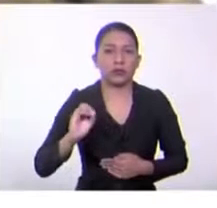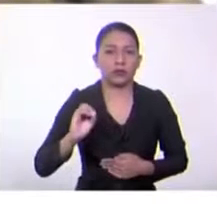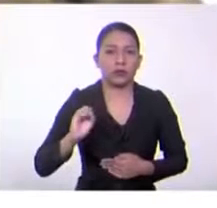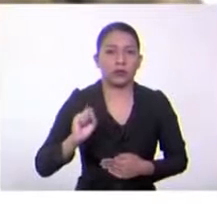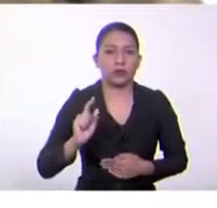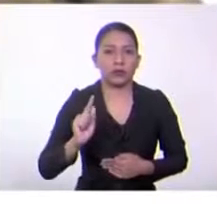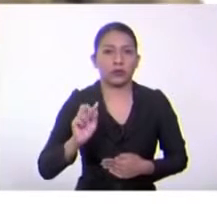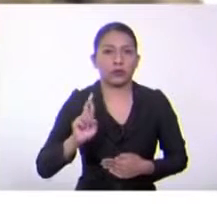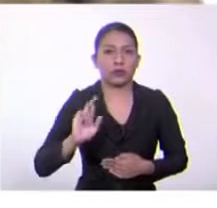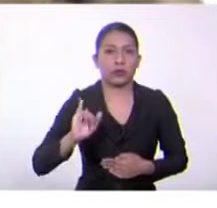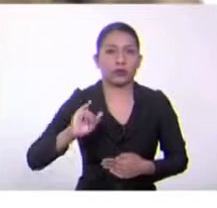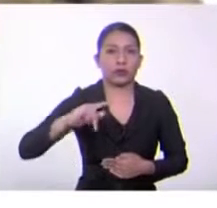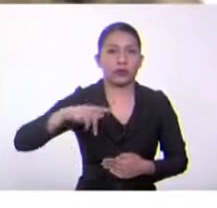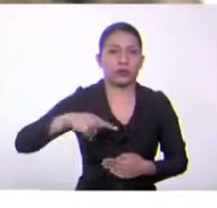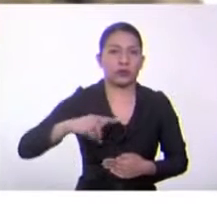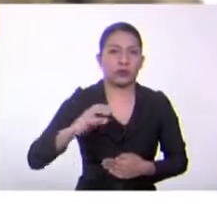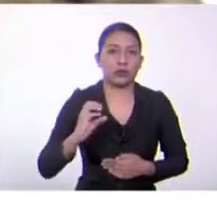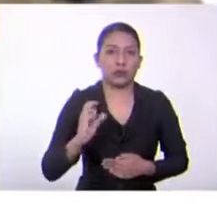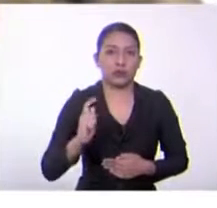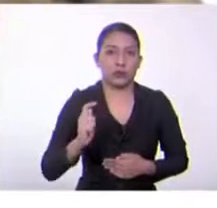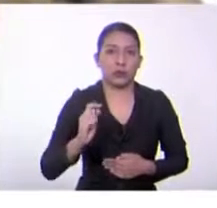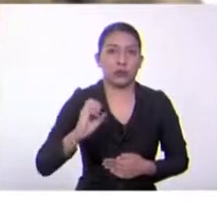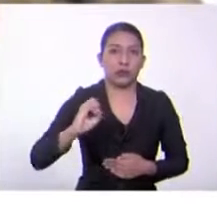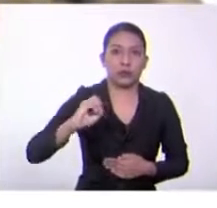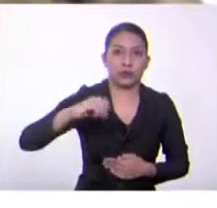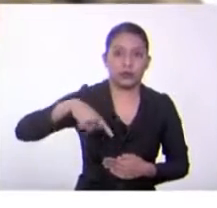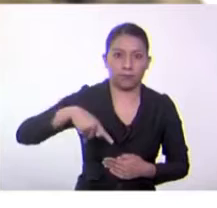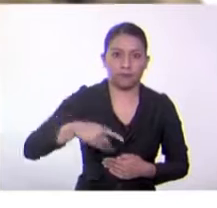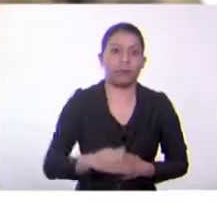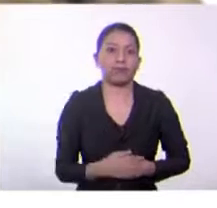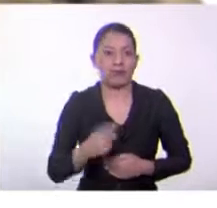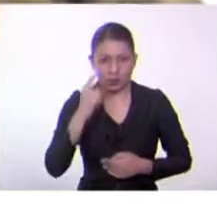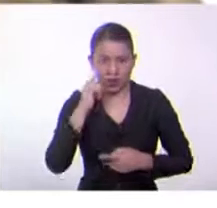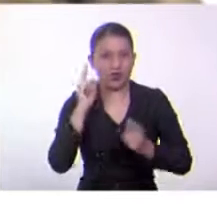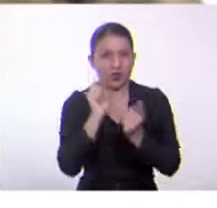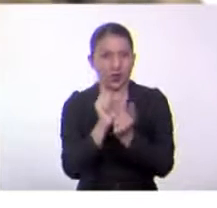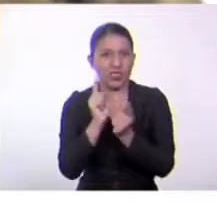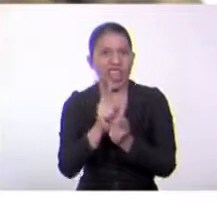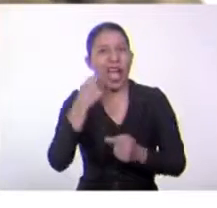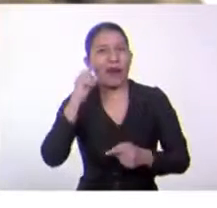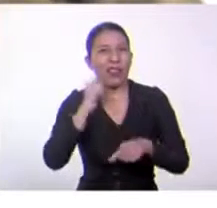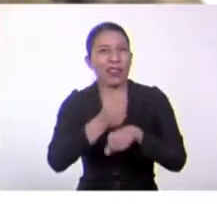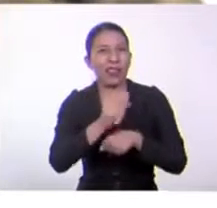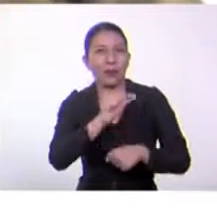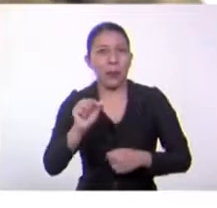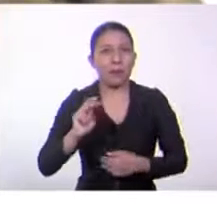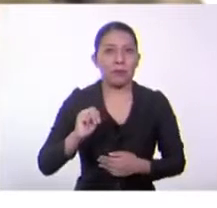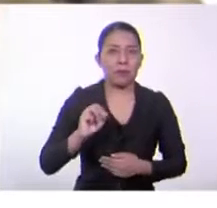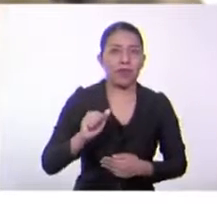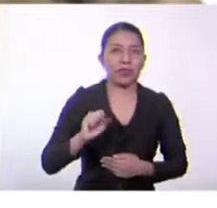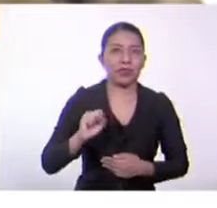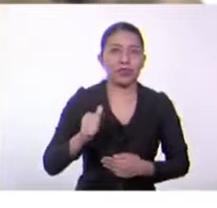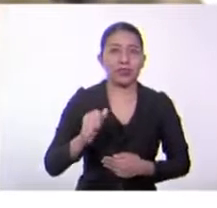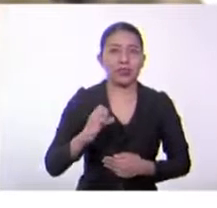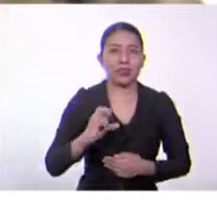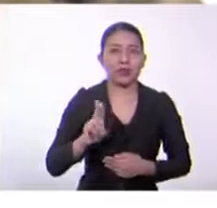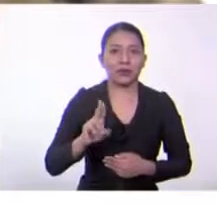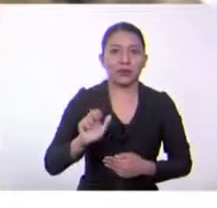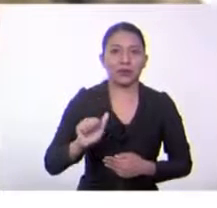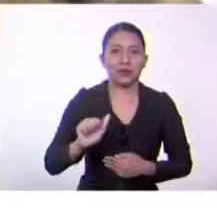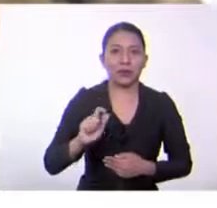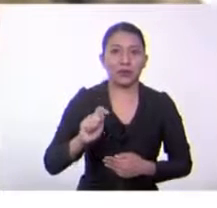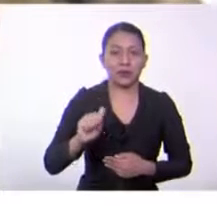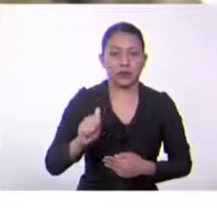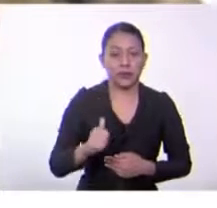nuestros padres y abuelos la conocen comúnmente como mazacuata. La mazacuata o